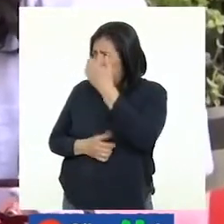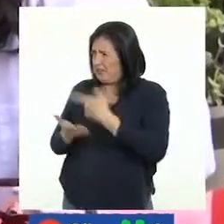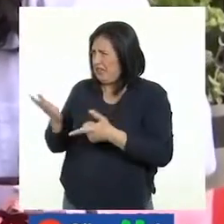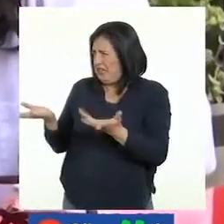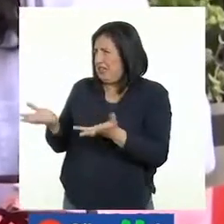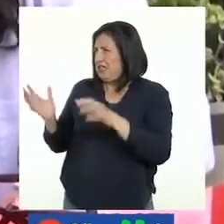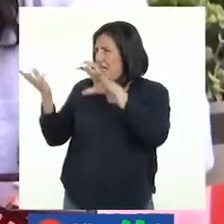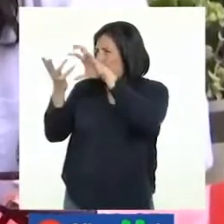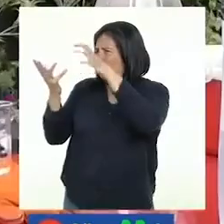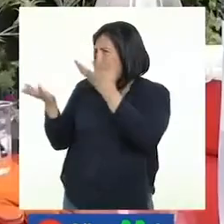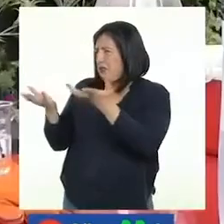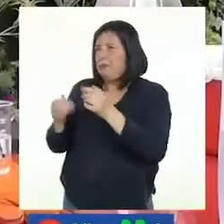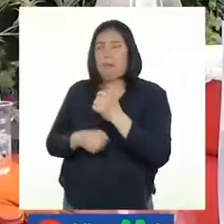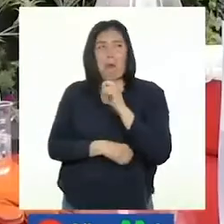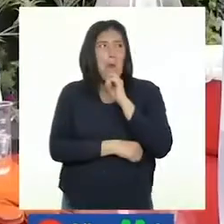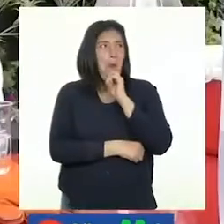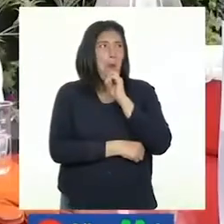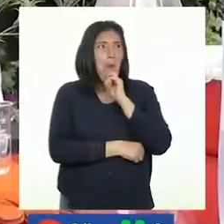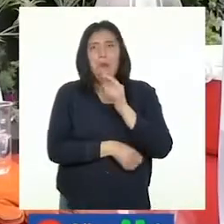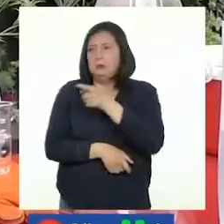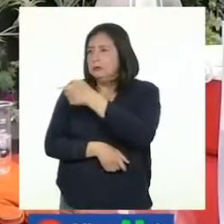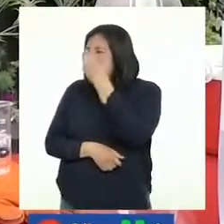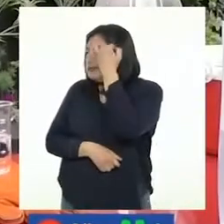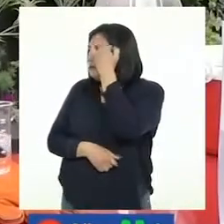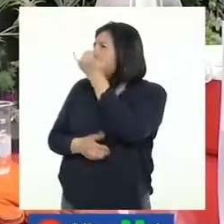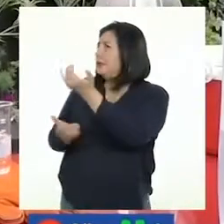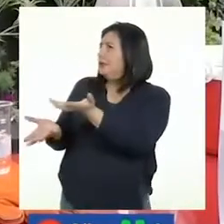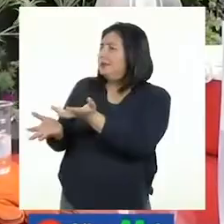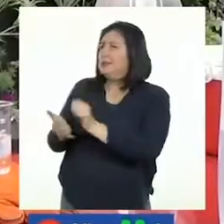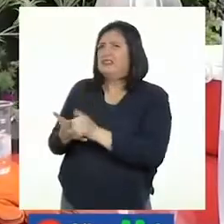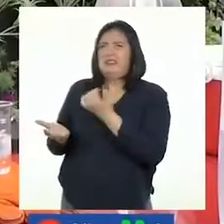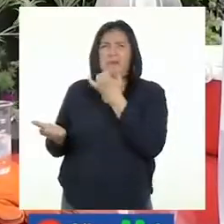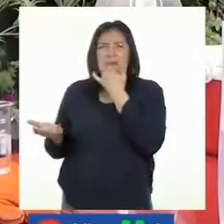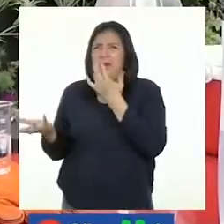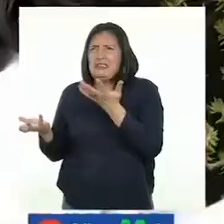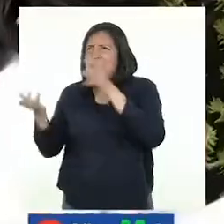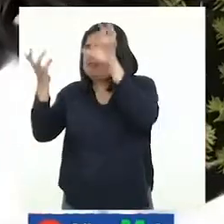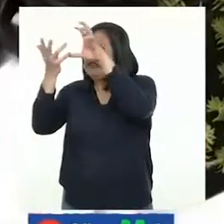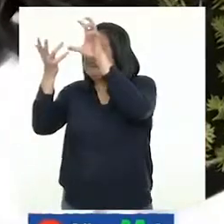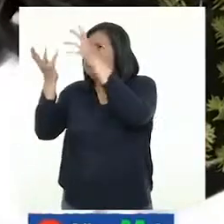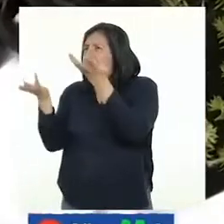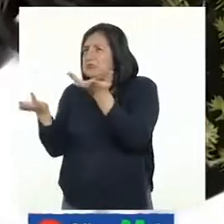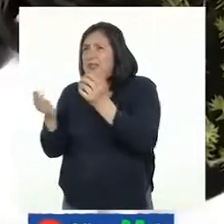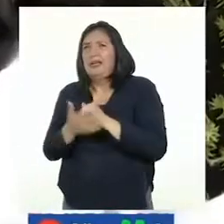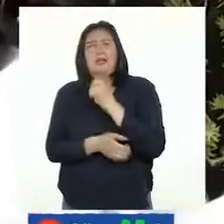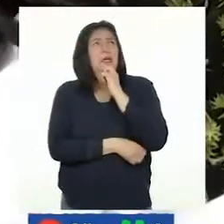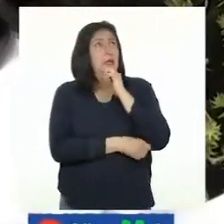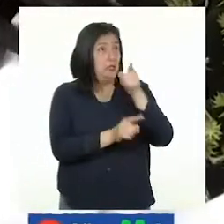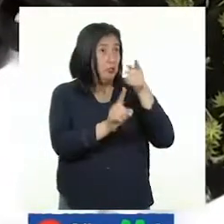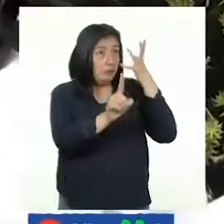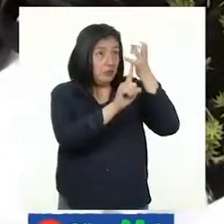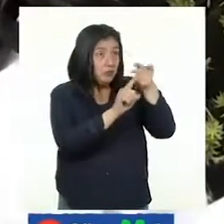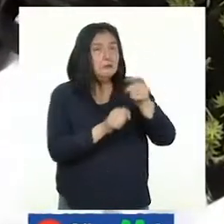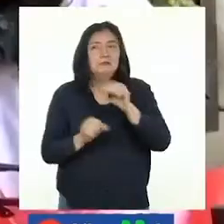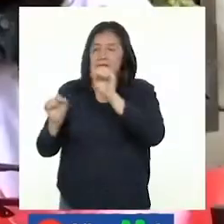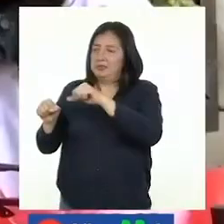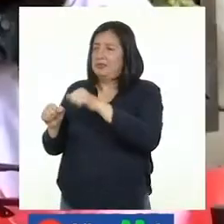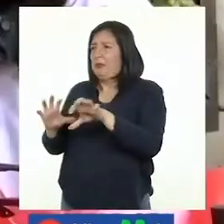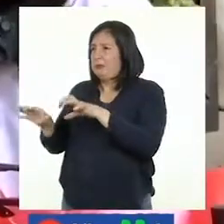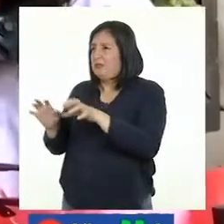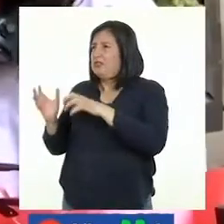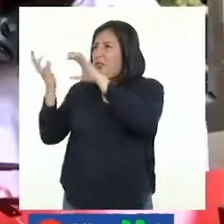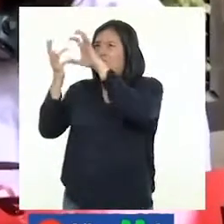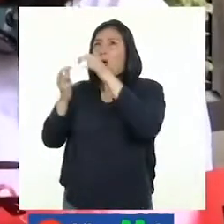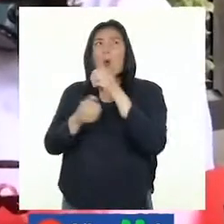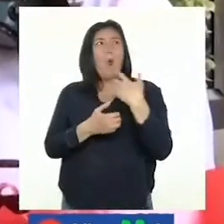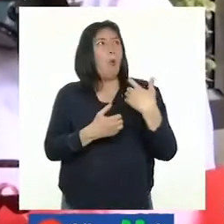nubes? No. ¿Tienes alguna idea qué pasa con las nubes? ¿Ese es mi reto? Ese es tu reto, vamos a hacer nubes.